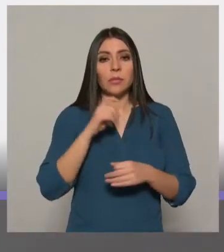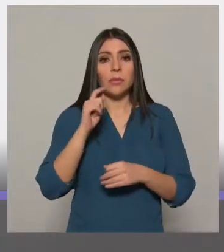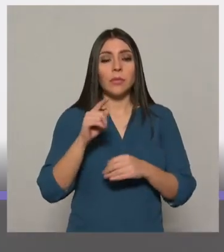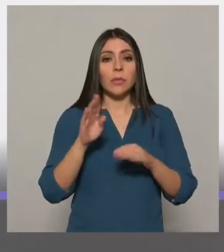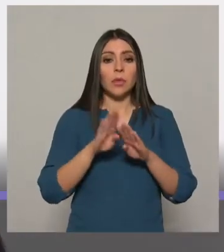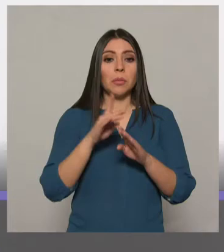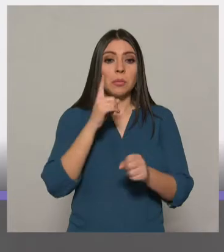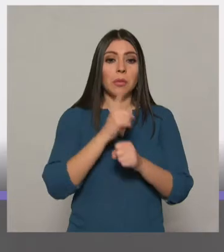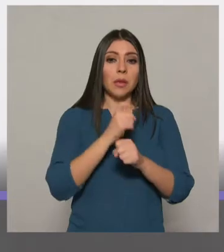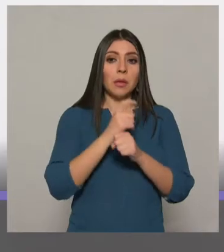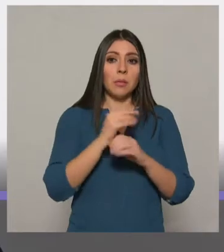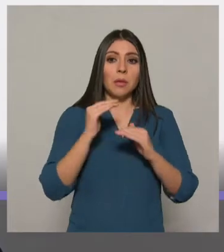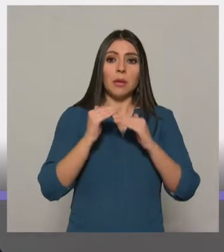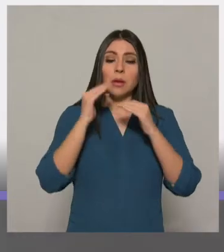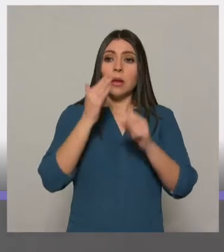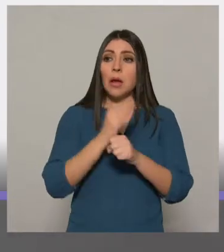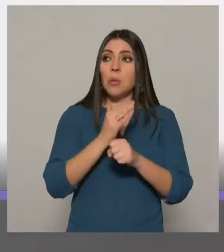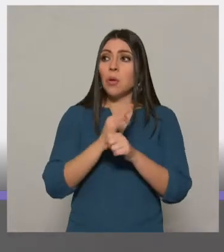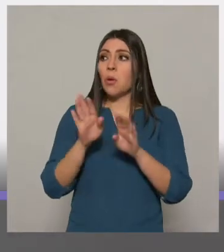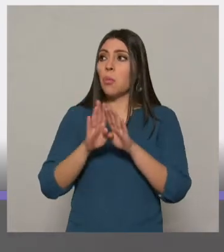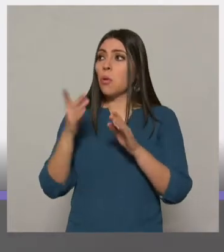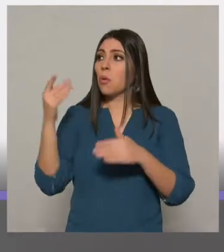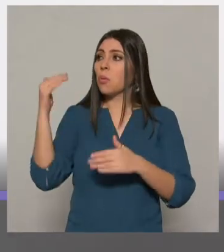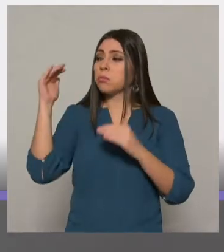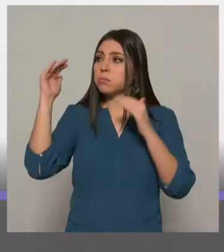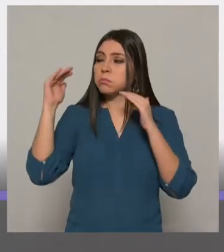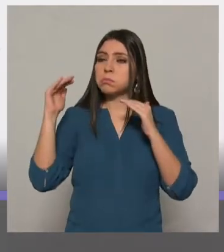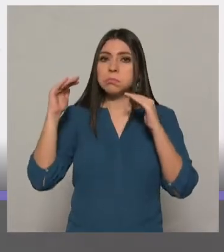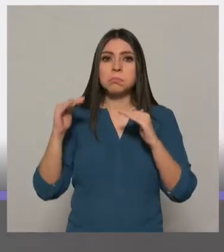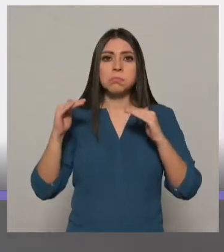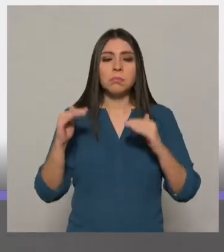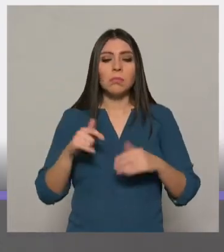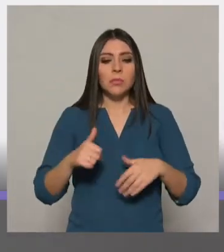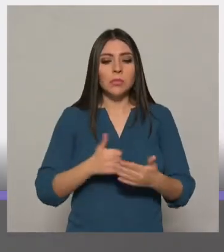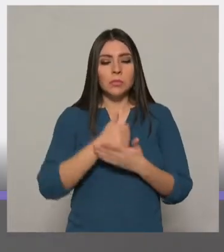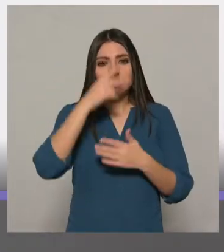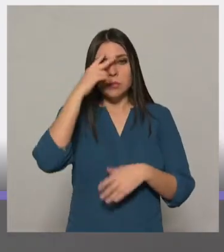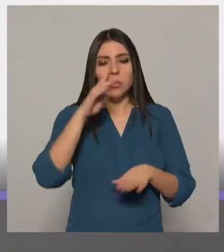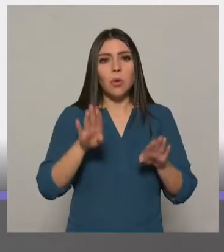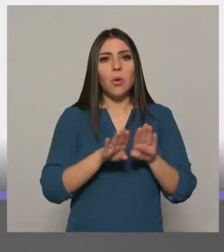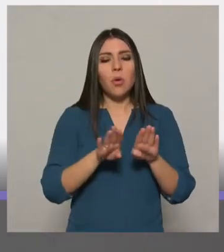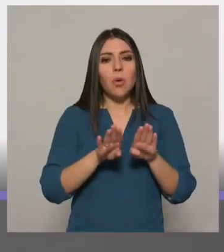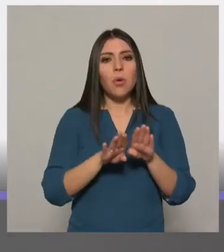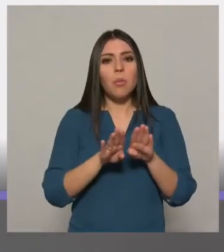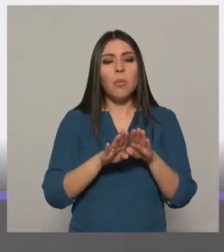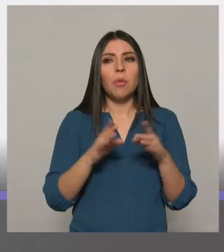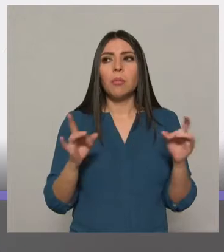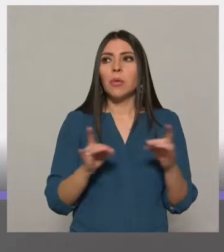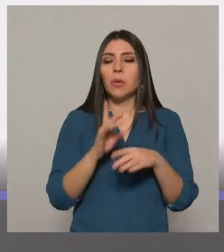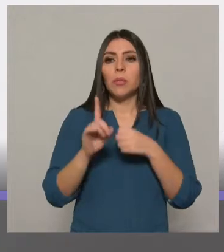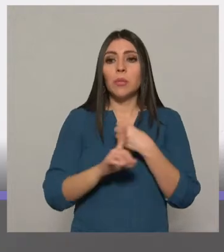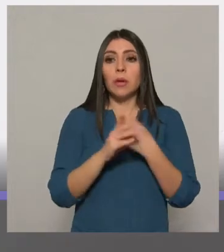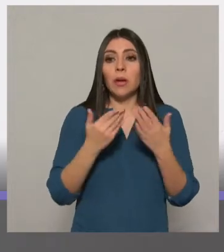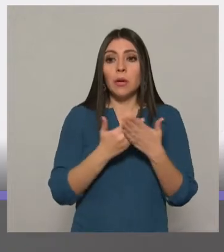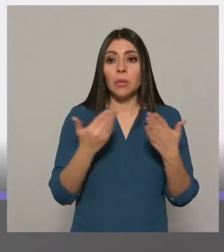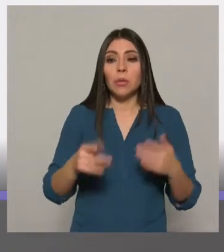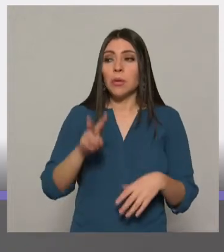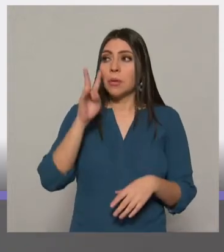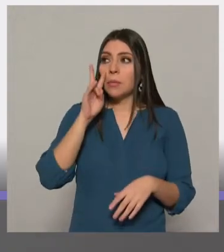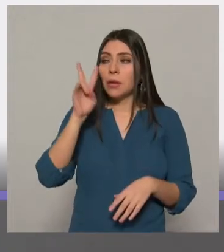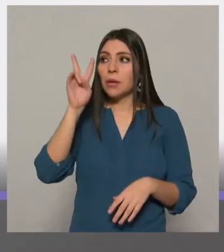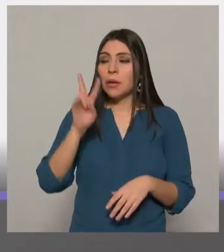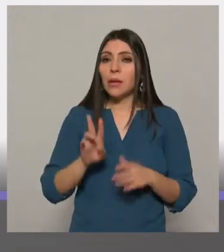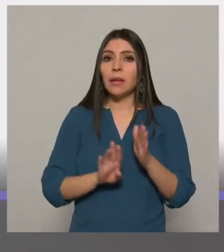estamos en recesión. ¿Y cómo va a afectar a la Ciudad de México? Técnicamente podemos explicar todo, pero en la realidad no estamos viendo procesos